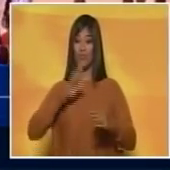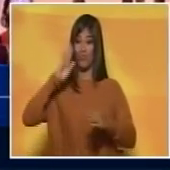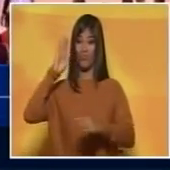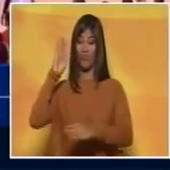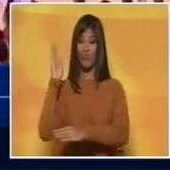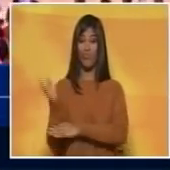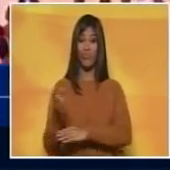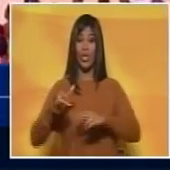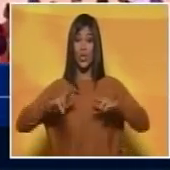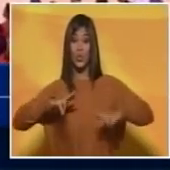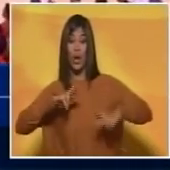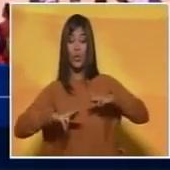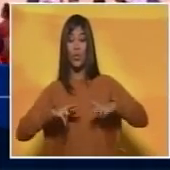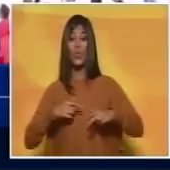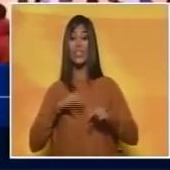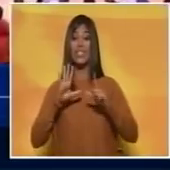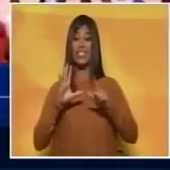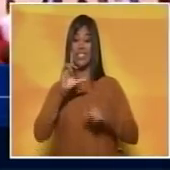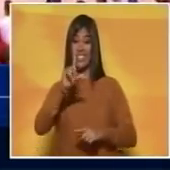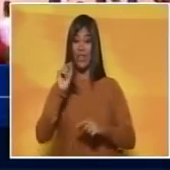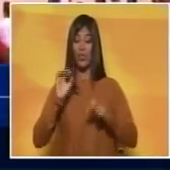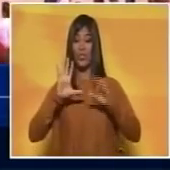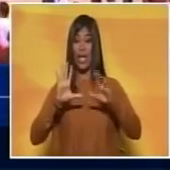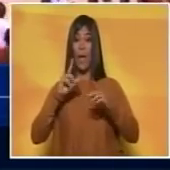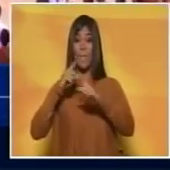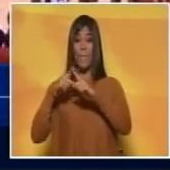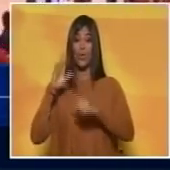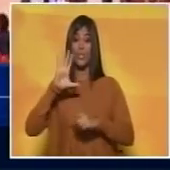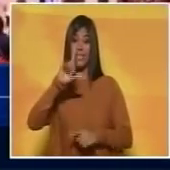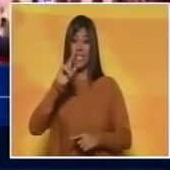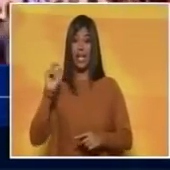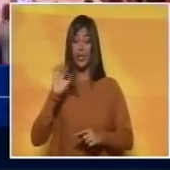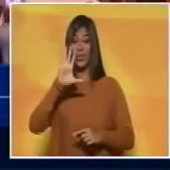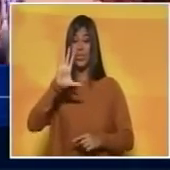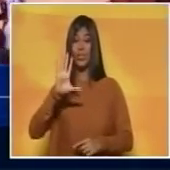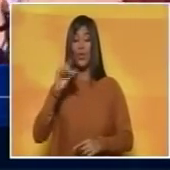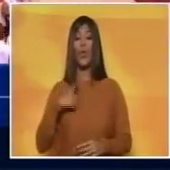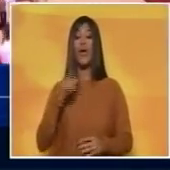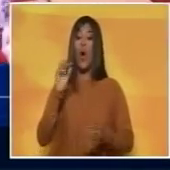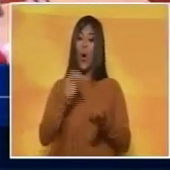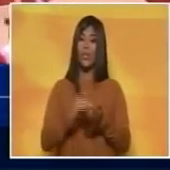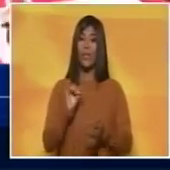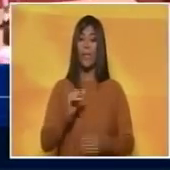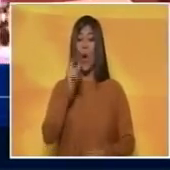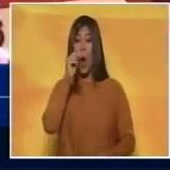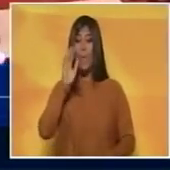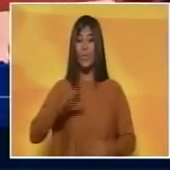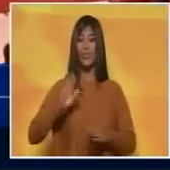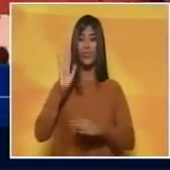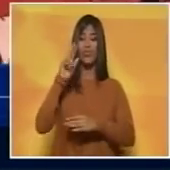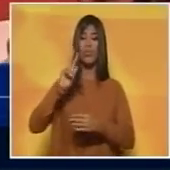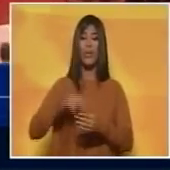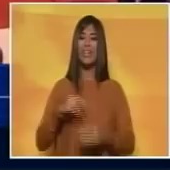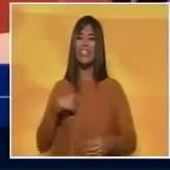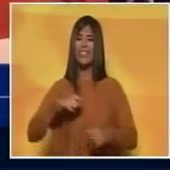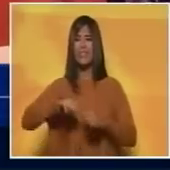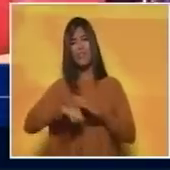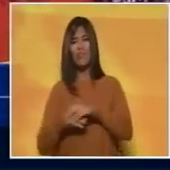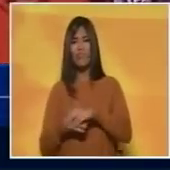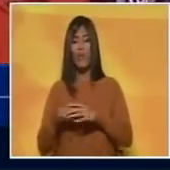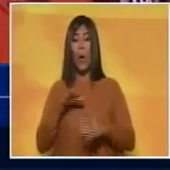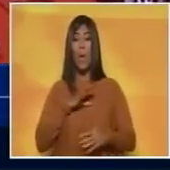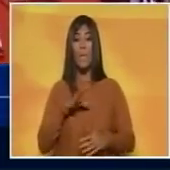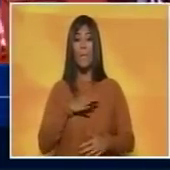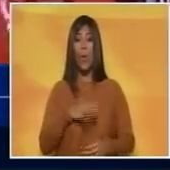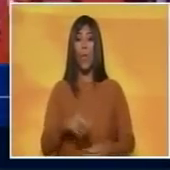de Toronto 106-105 en el quinto juego de las finales, donde, dicho sea de paso, Kevin Durant sufrió una recaída de su lesión y